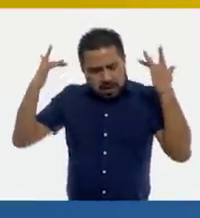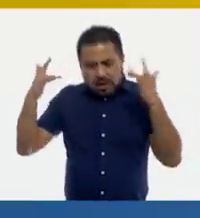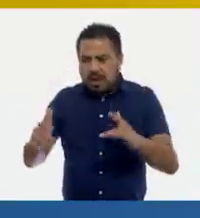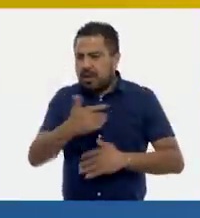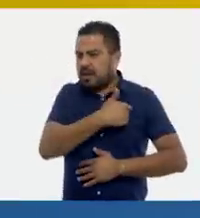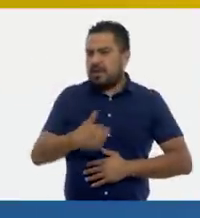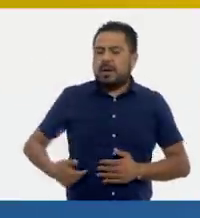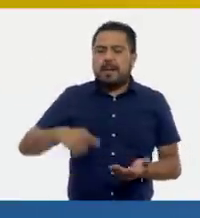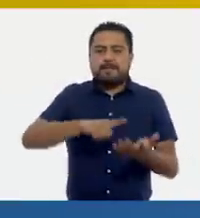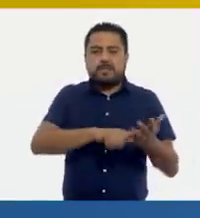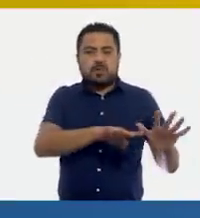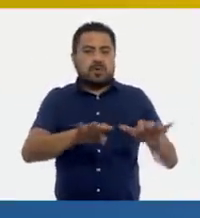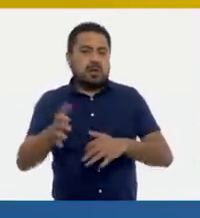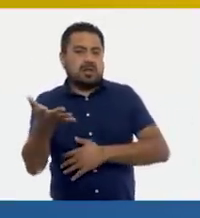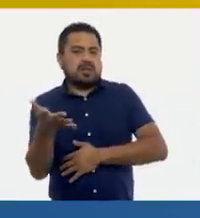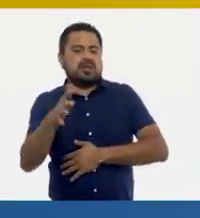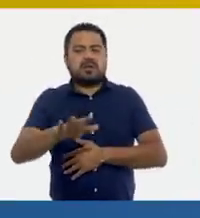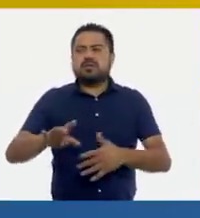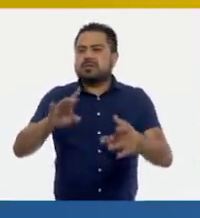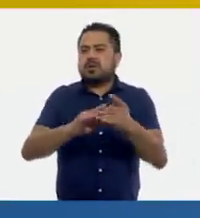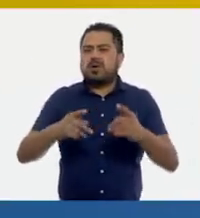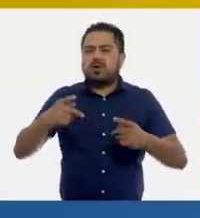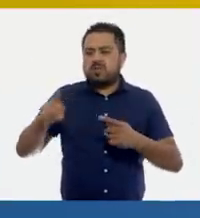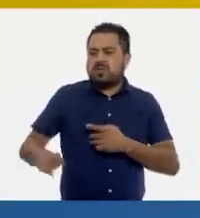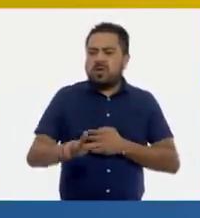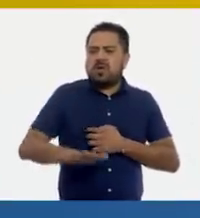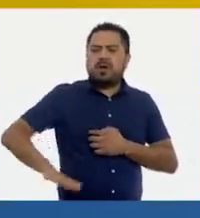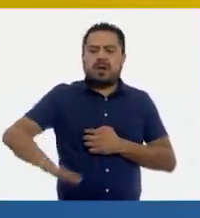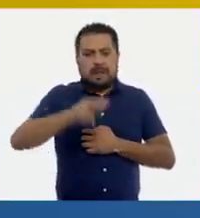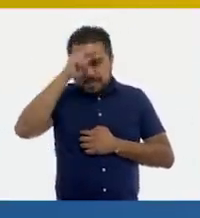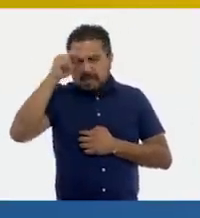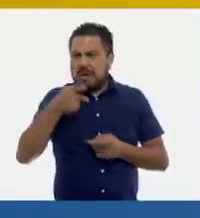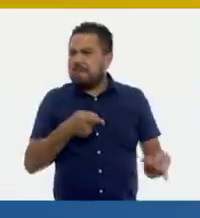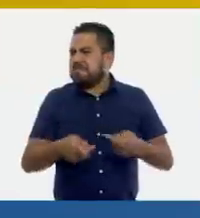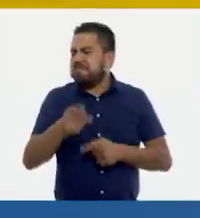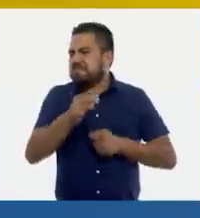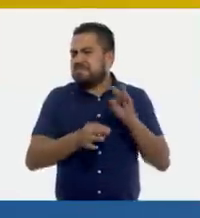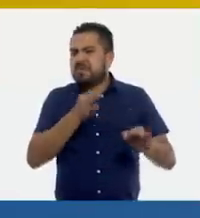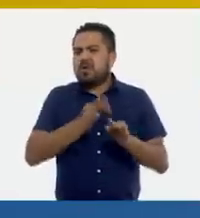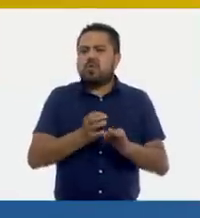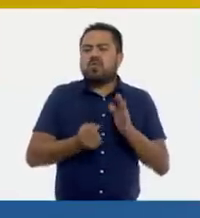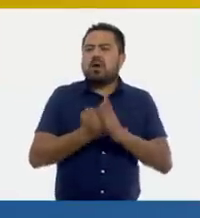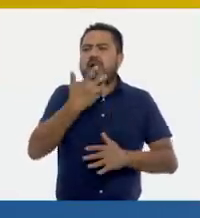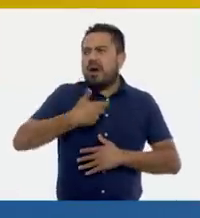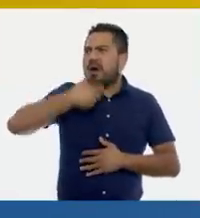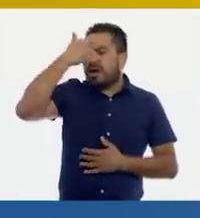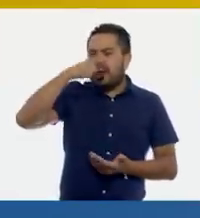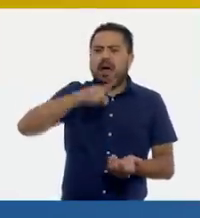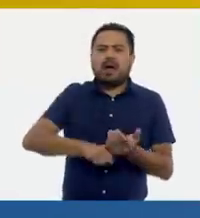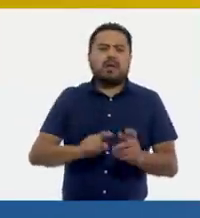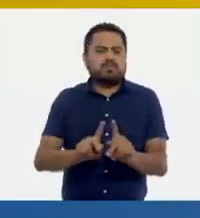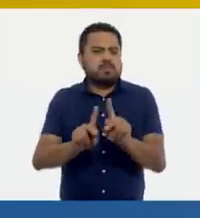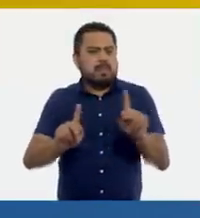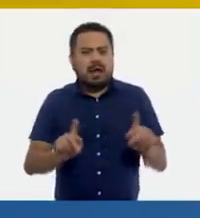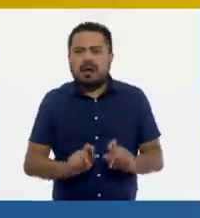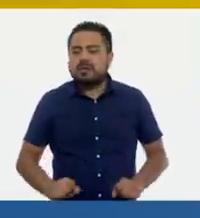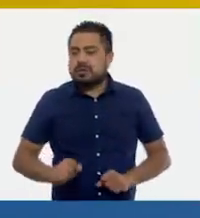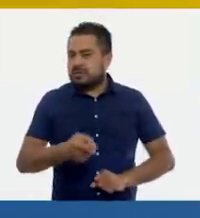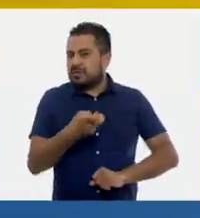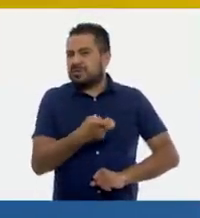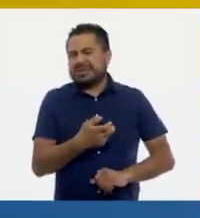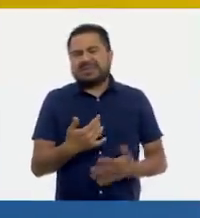en 1910 y señalar que el pueblo mexicano estaba preparado para elegir a sus gobernantes de forma pacífica,